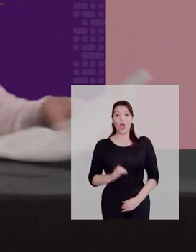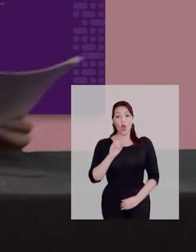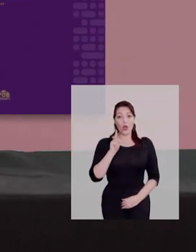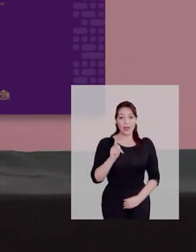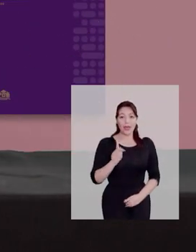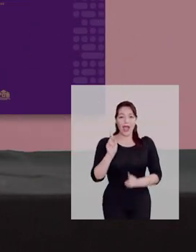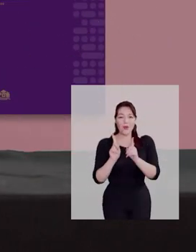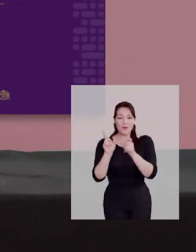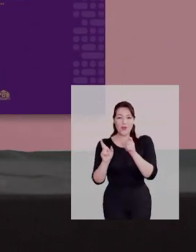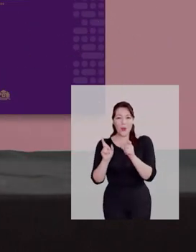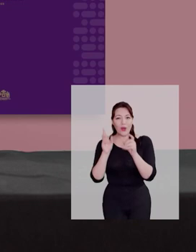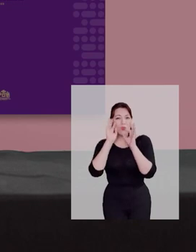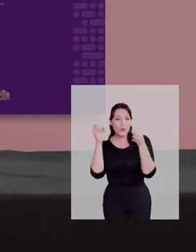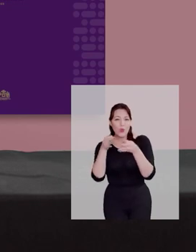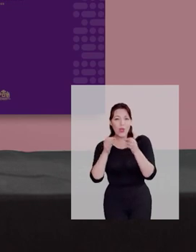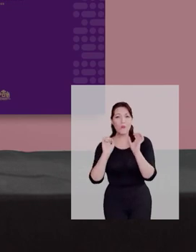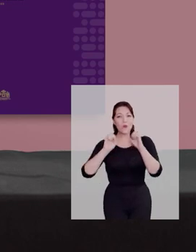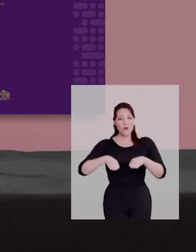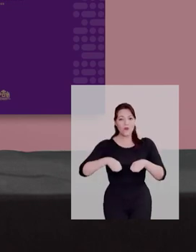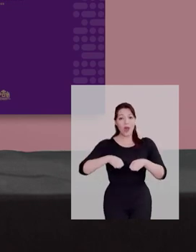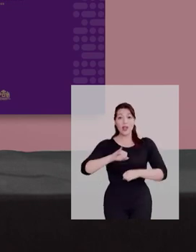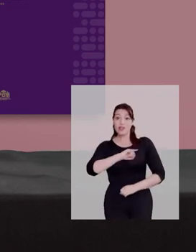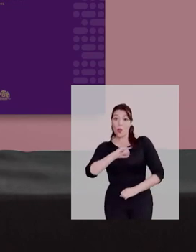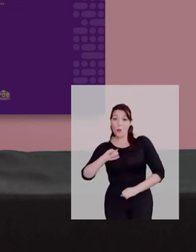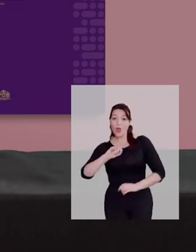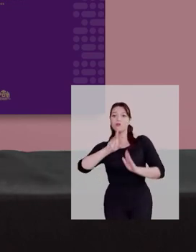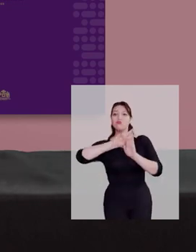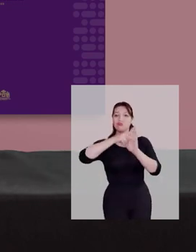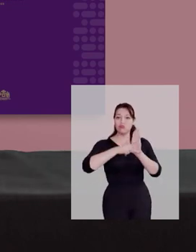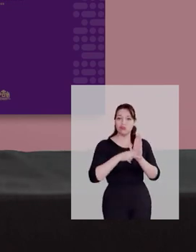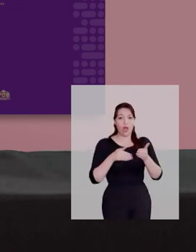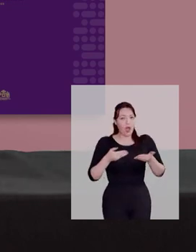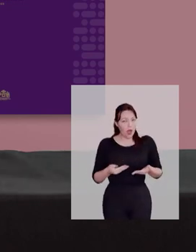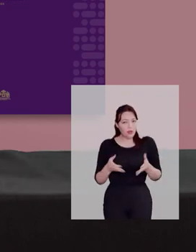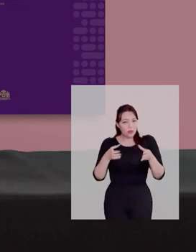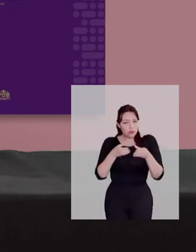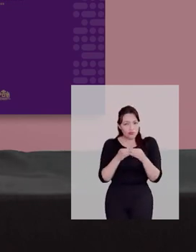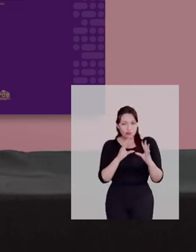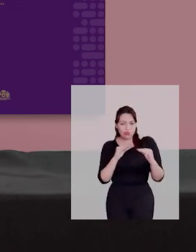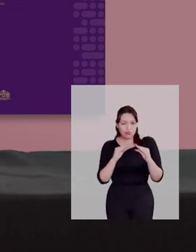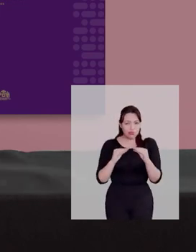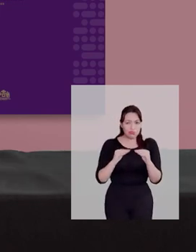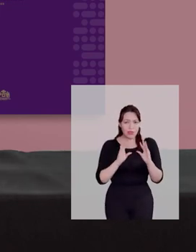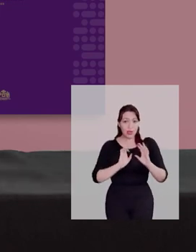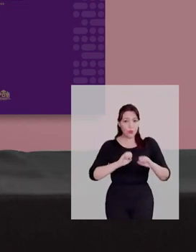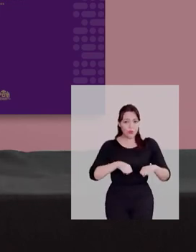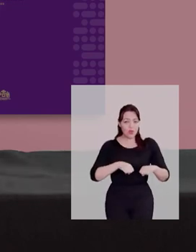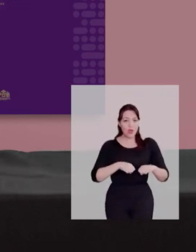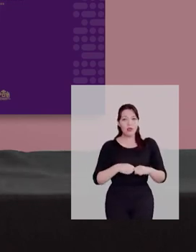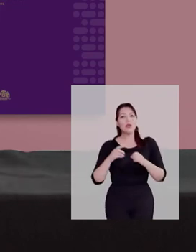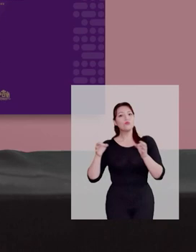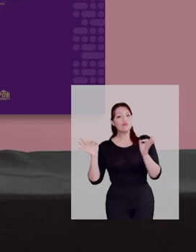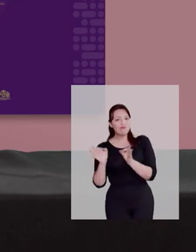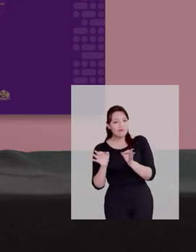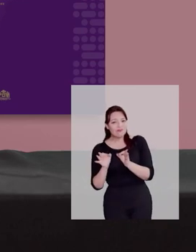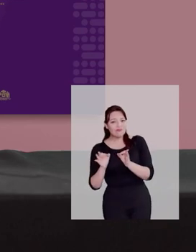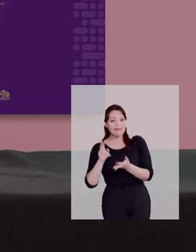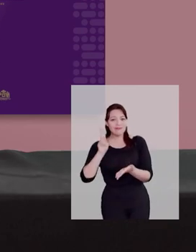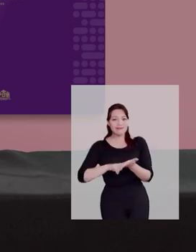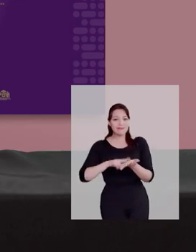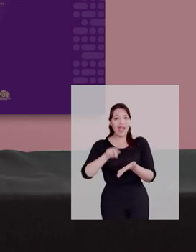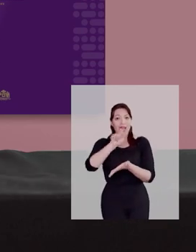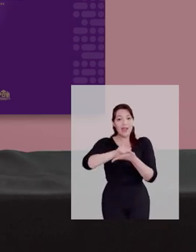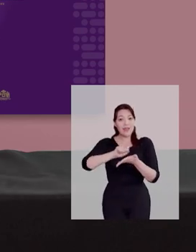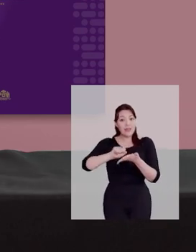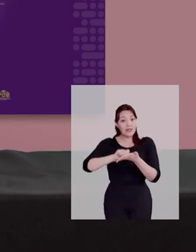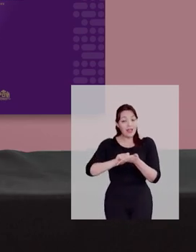Ok, hay quienes sugieren que hay que aprobar para reformar. De hecho, se están organizando para hacerlo. Y esto que tengo acá es una sugerencia real, escrita